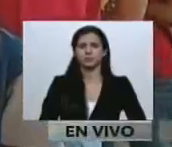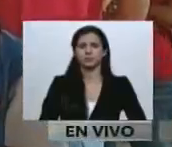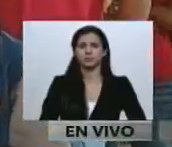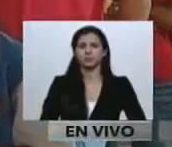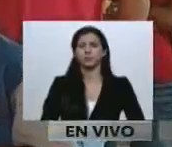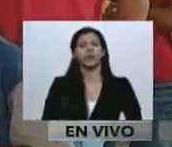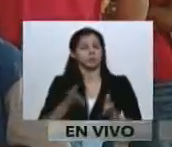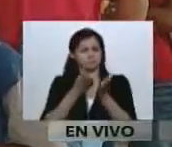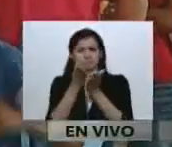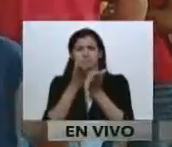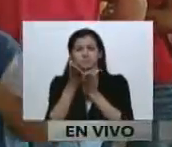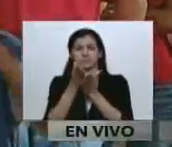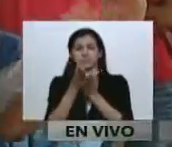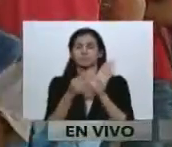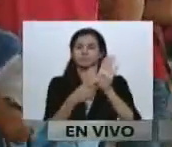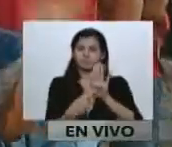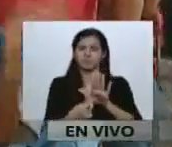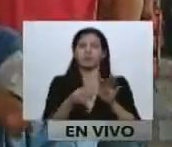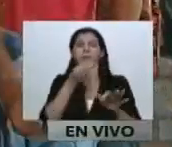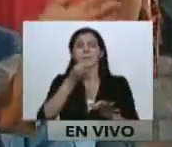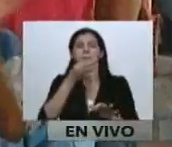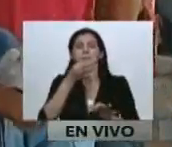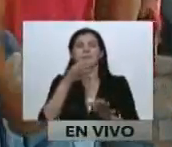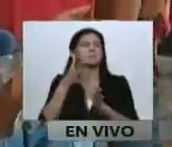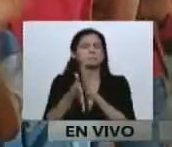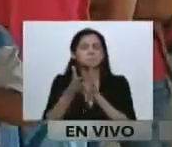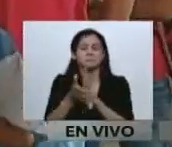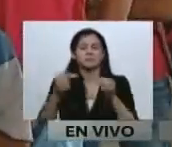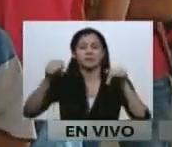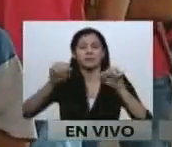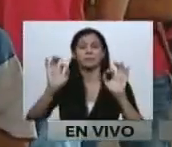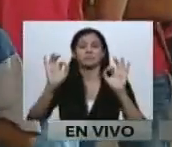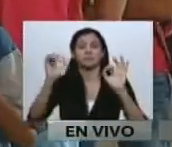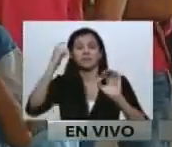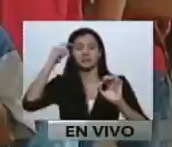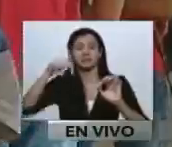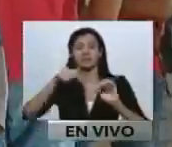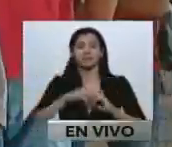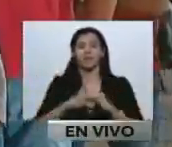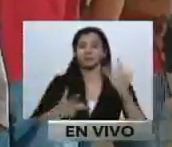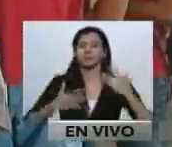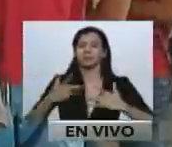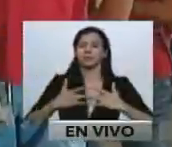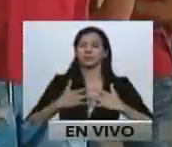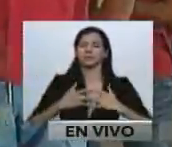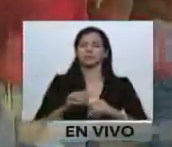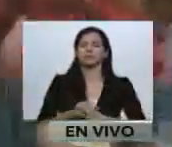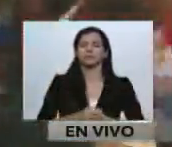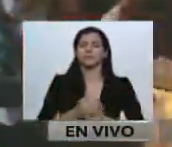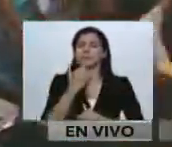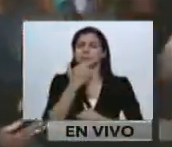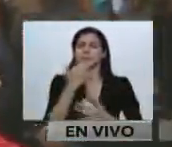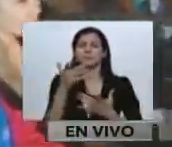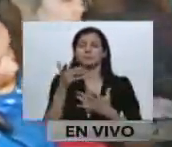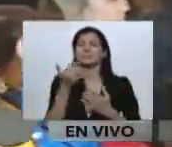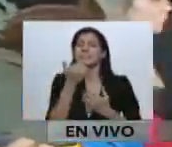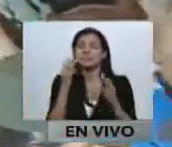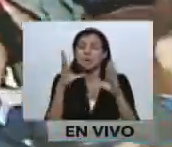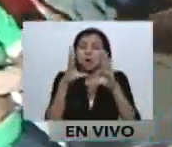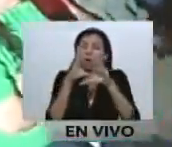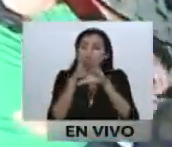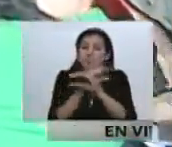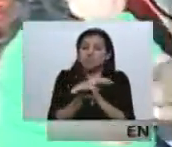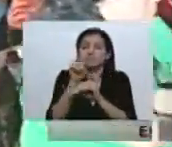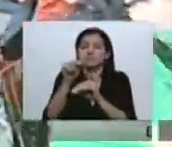Bien, continuamos transmitiendo para ustedes todas las incidencias de este emotivo acto que está teniendo ya en la casi noche que cae sobre